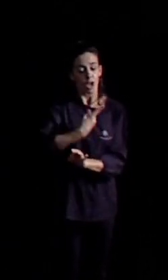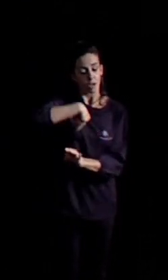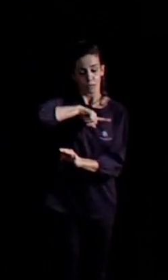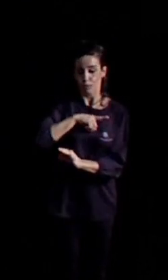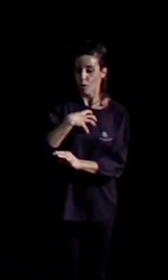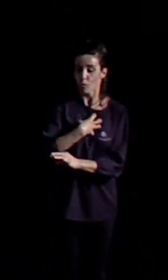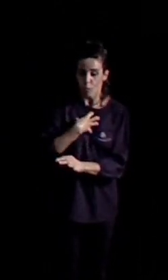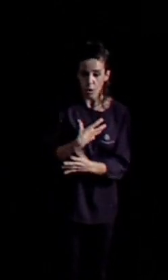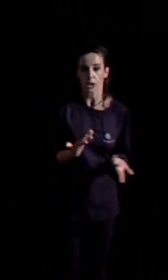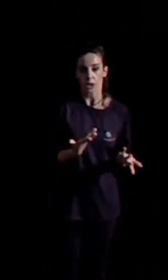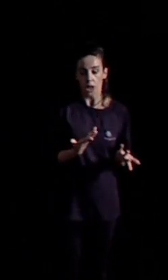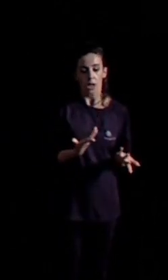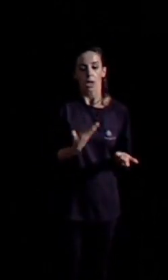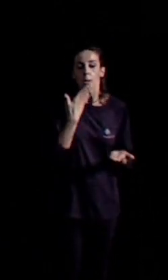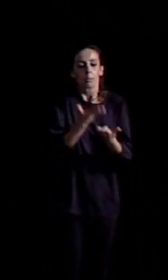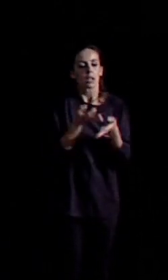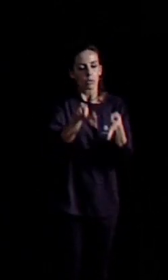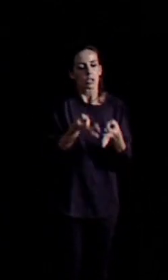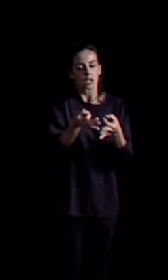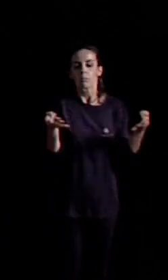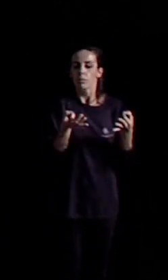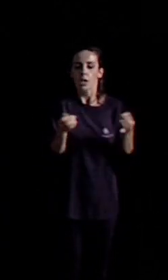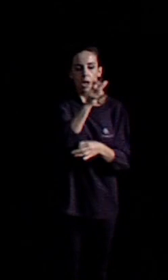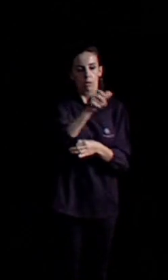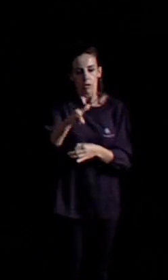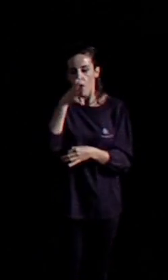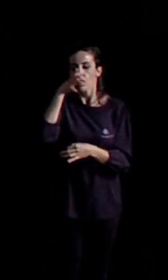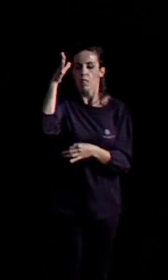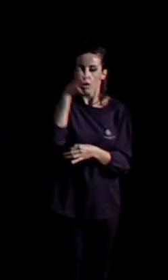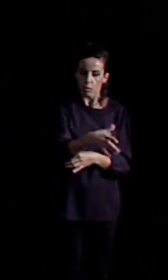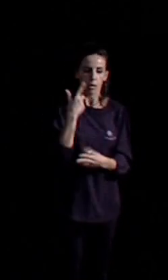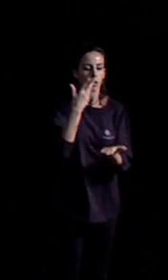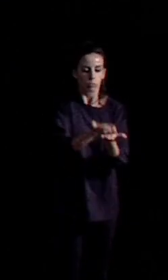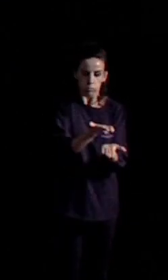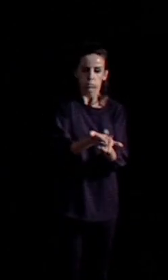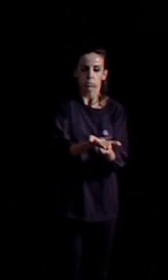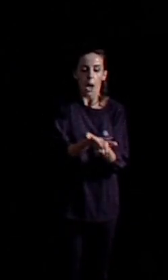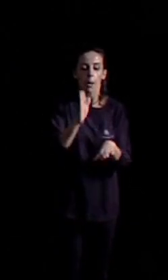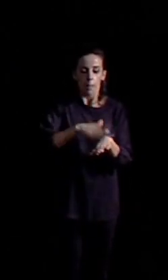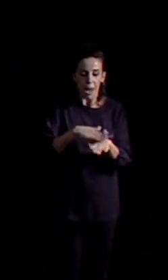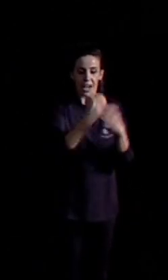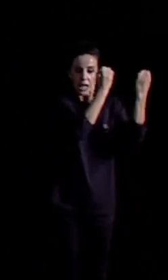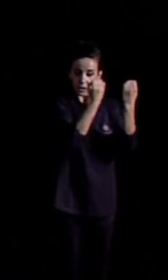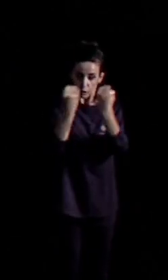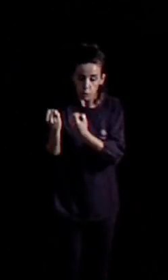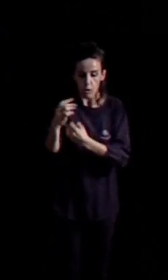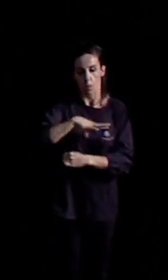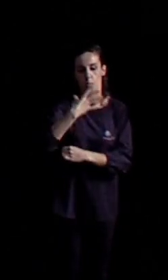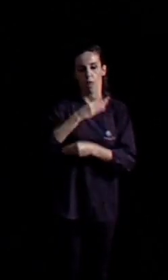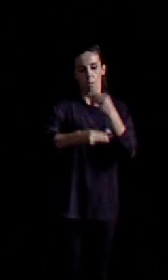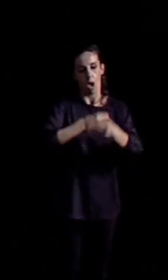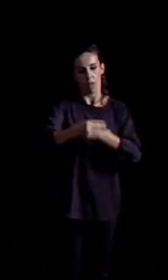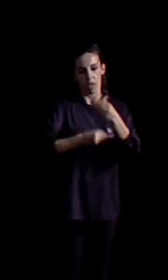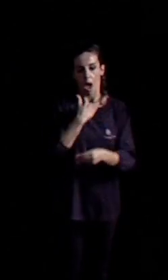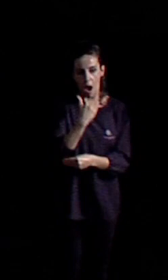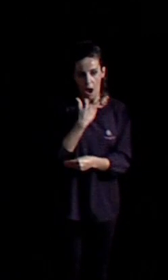sea, y lo que pedimos siempre es que la gente lo denuncie y que lo ponga sobre la mesa para que las instituciones podamos actuar al